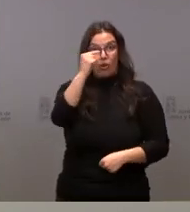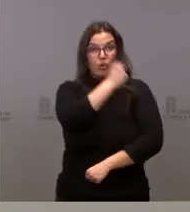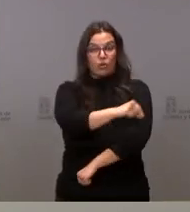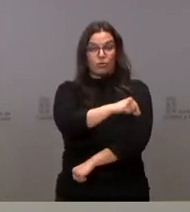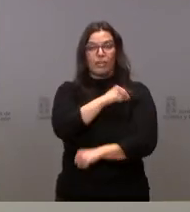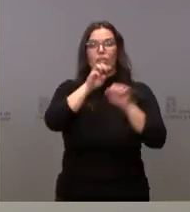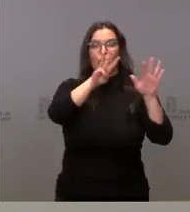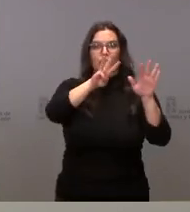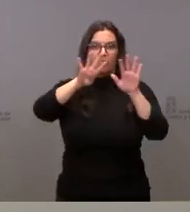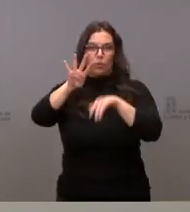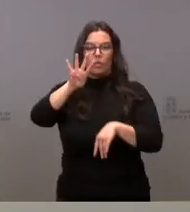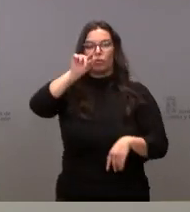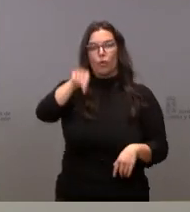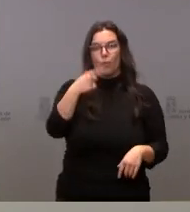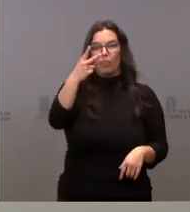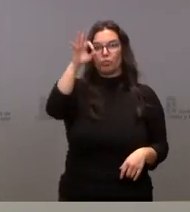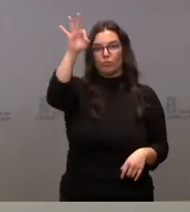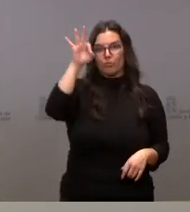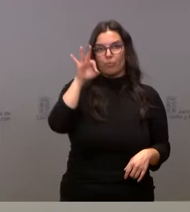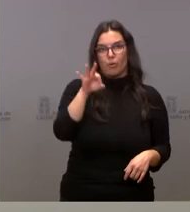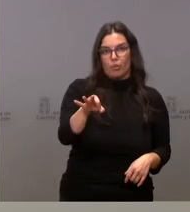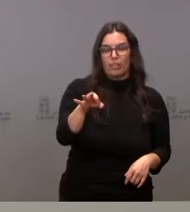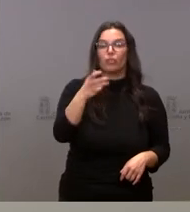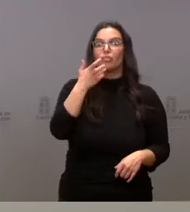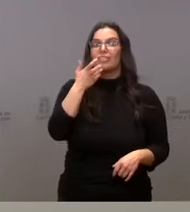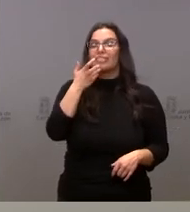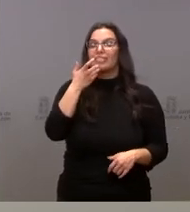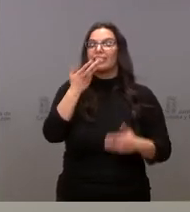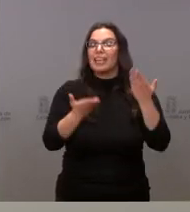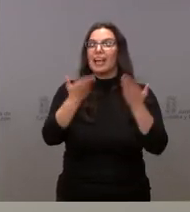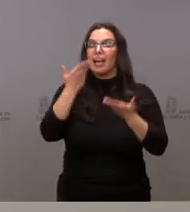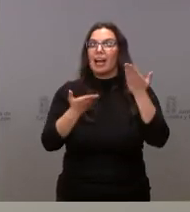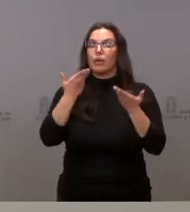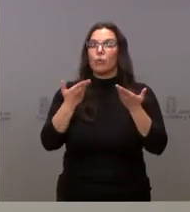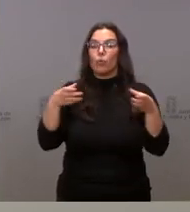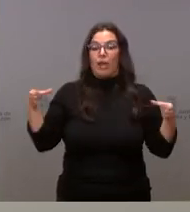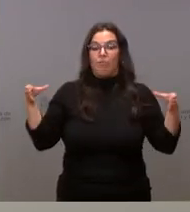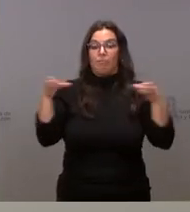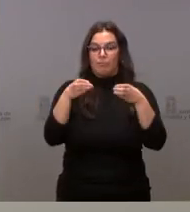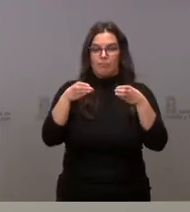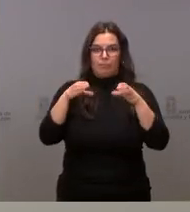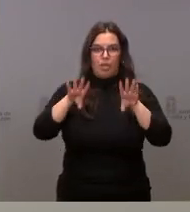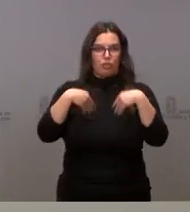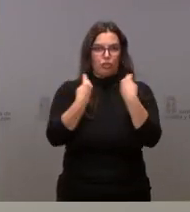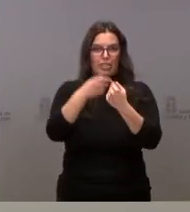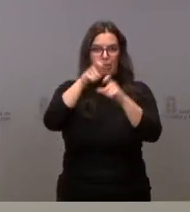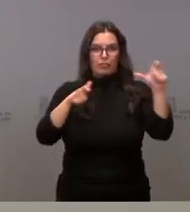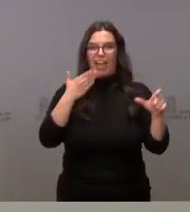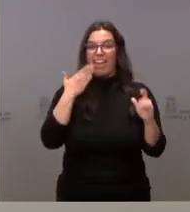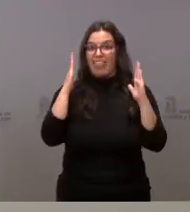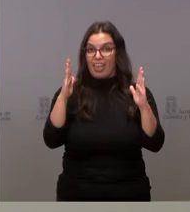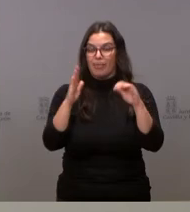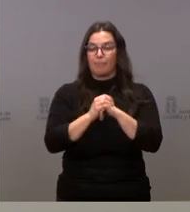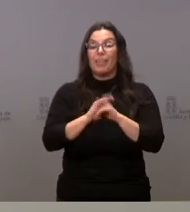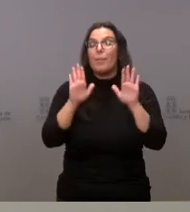un 84,2 por ciento respecto al total de la población de esa franja de edad de ese decenio pero si contabilizamos